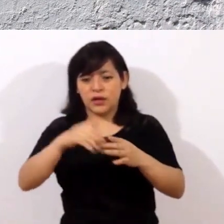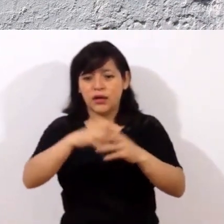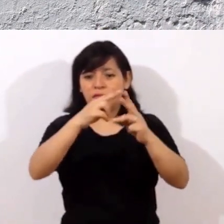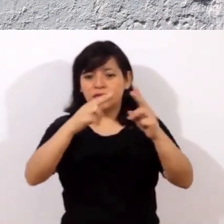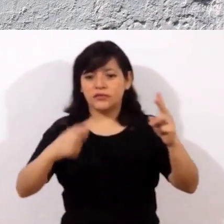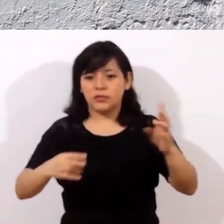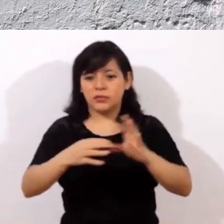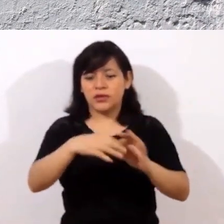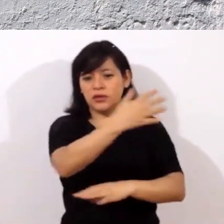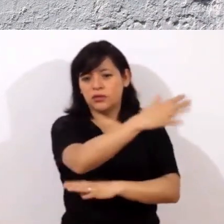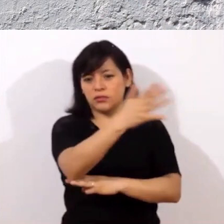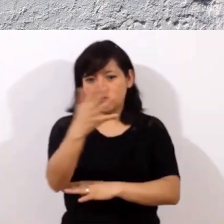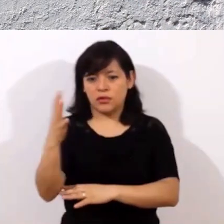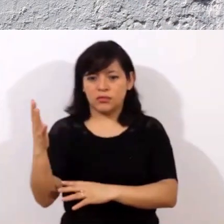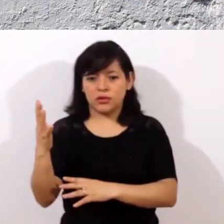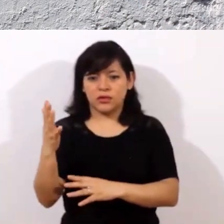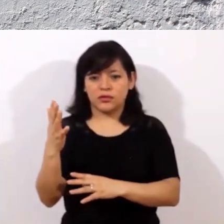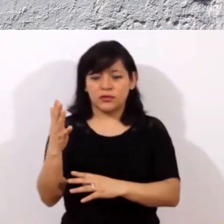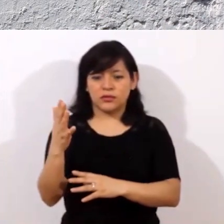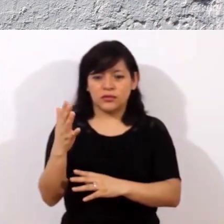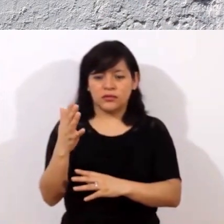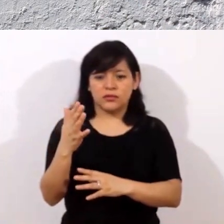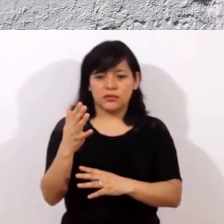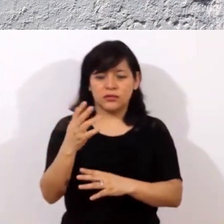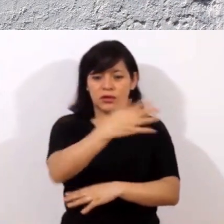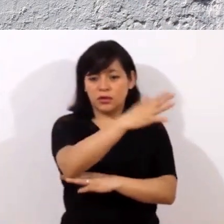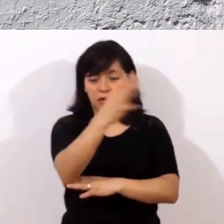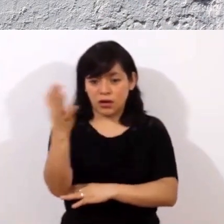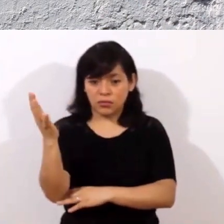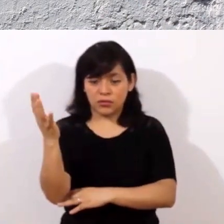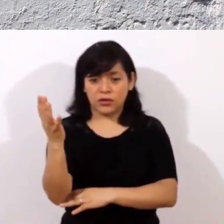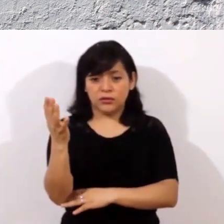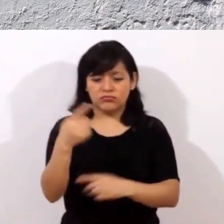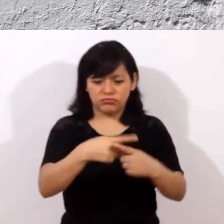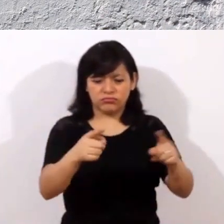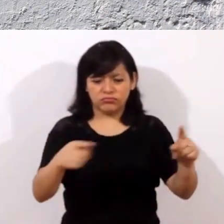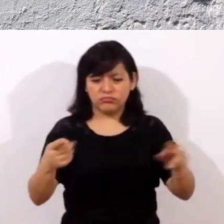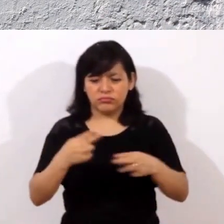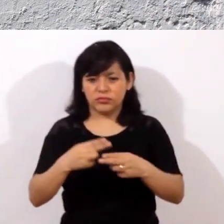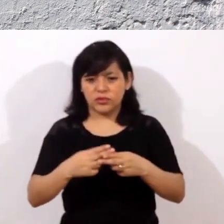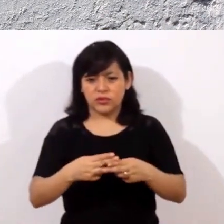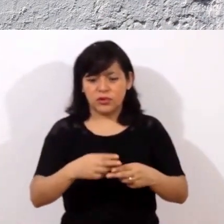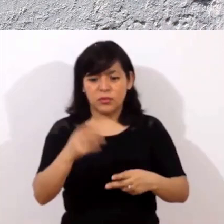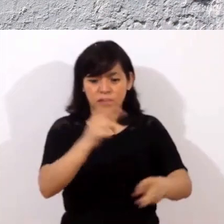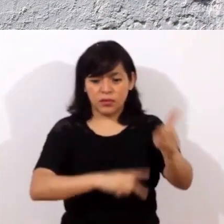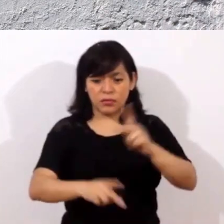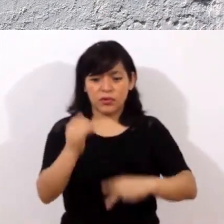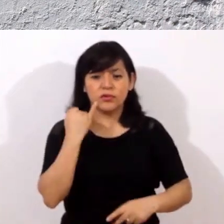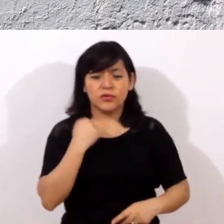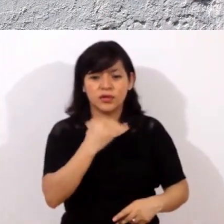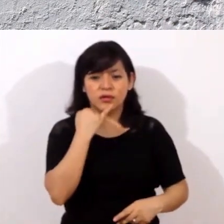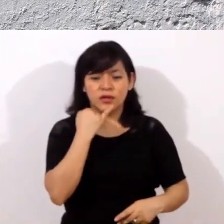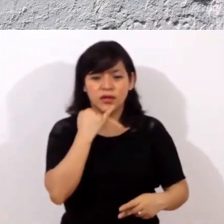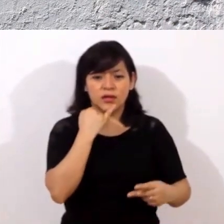álamos, de los torebintos, los israelitas de todo tipo de condición